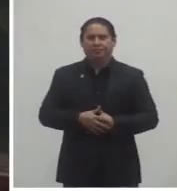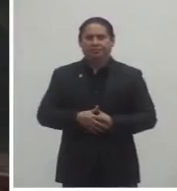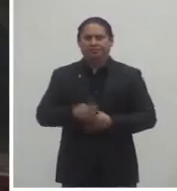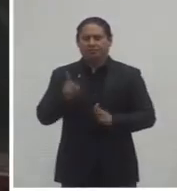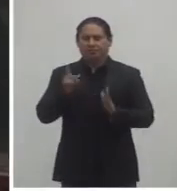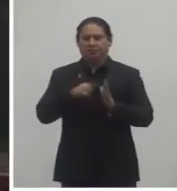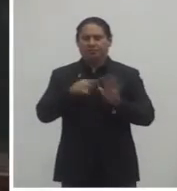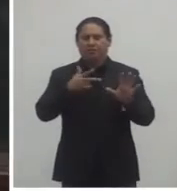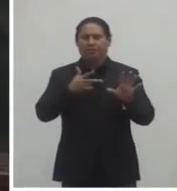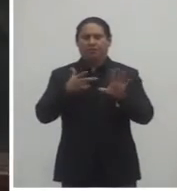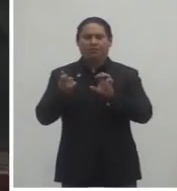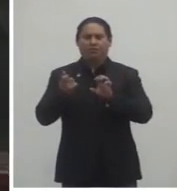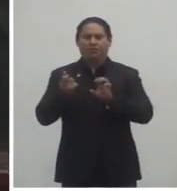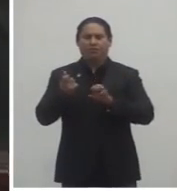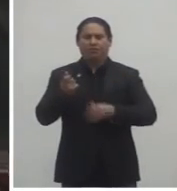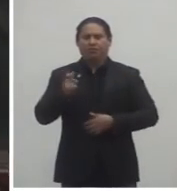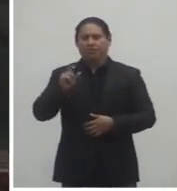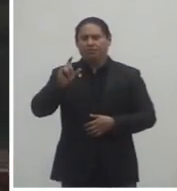en